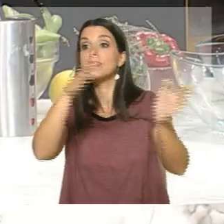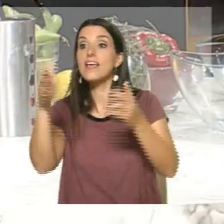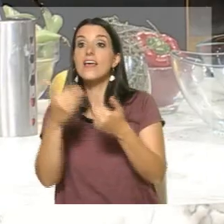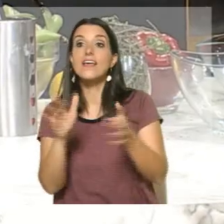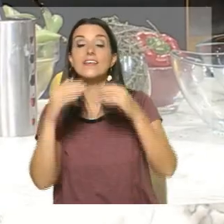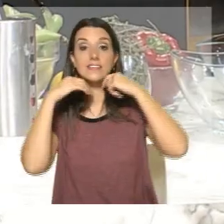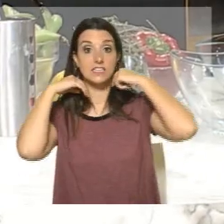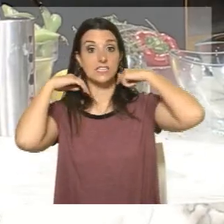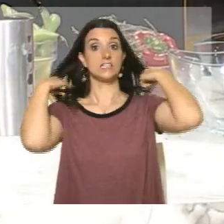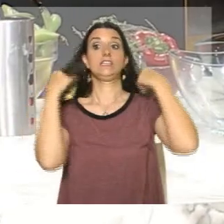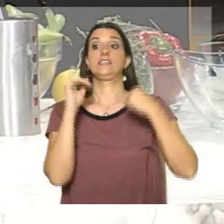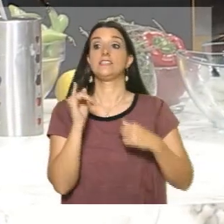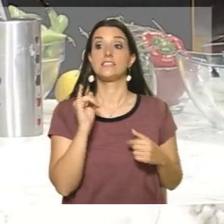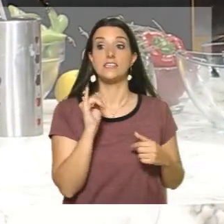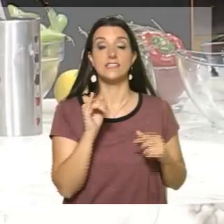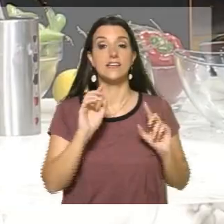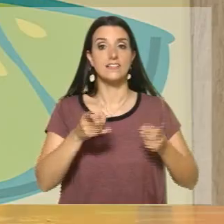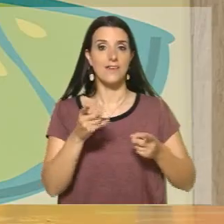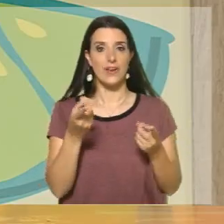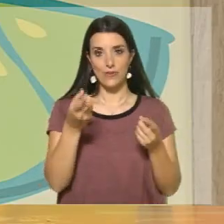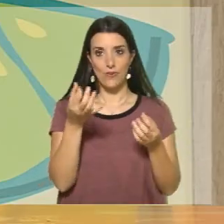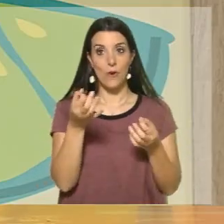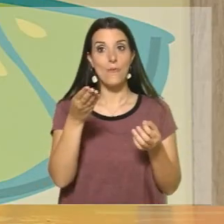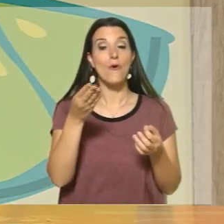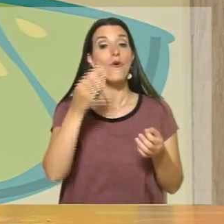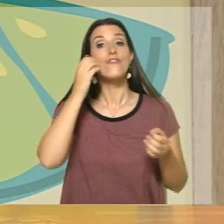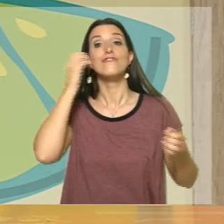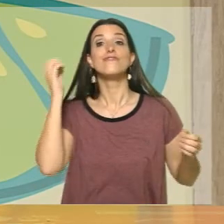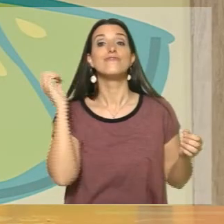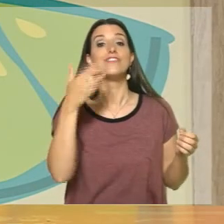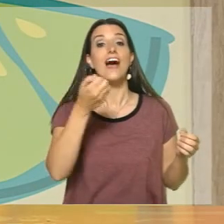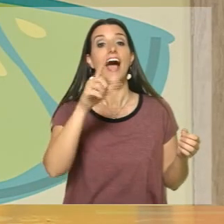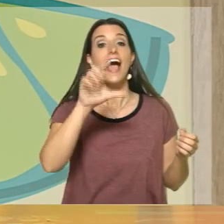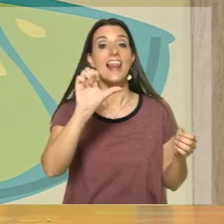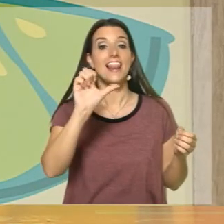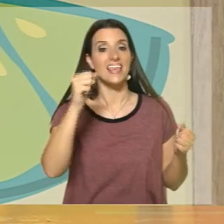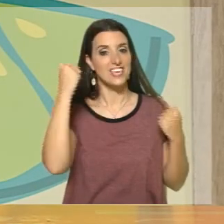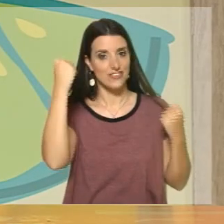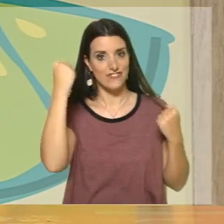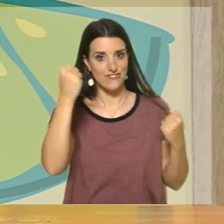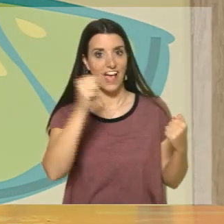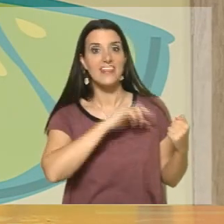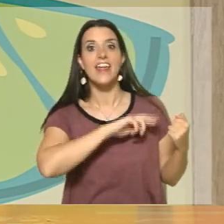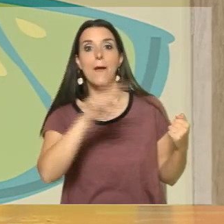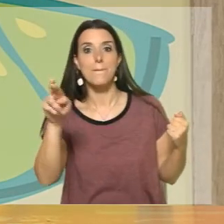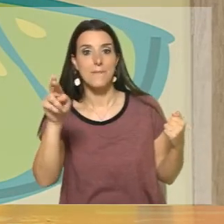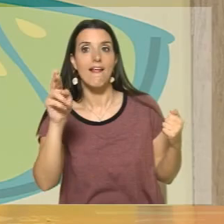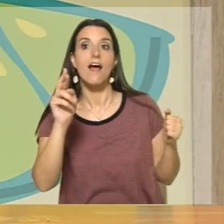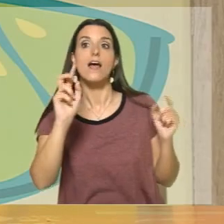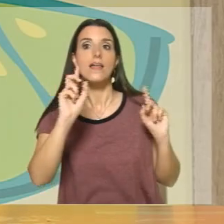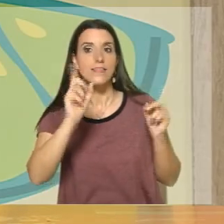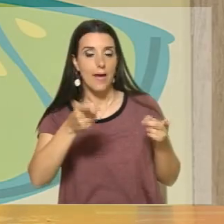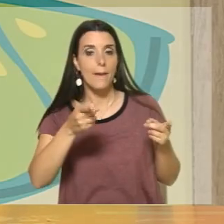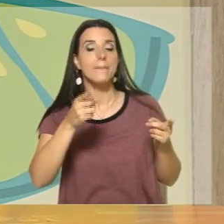hinchas de Rampla. Sí, yo también. Ale La Braga. Le mandamos un beso grande a Ale La Braga, gran hincha de Rampla, además. También 10